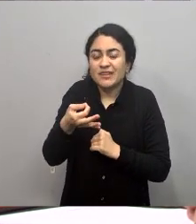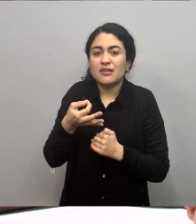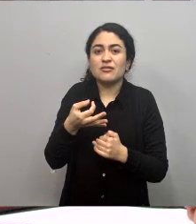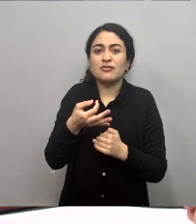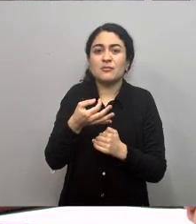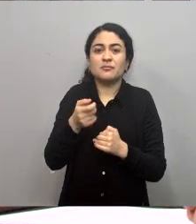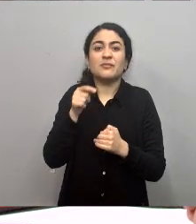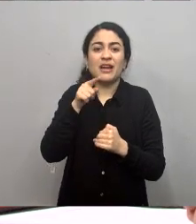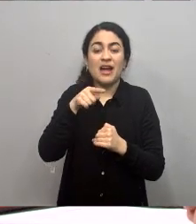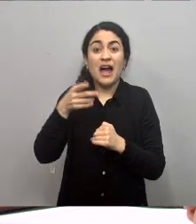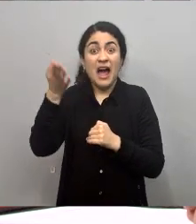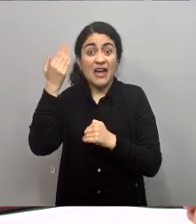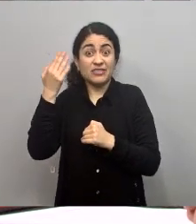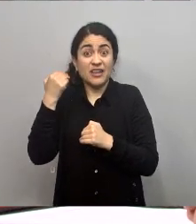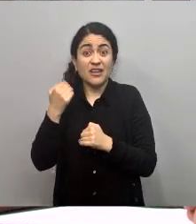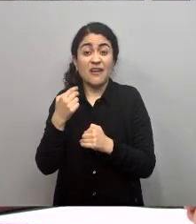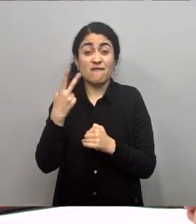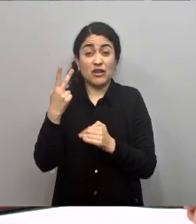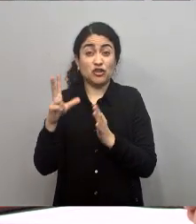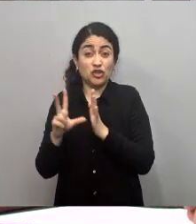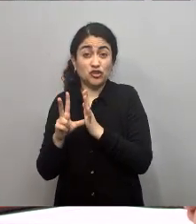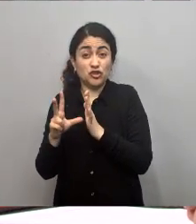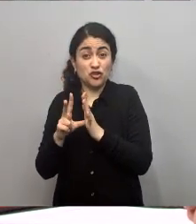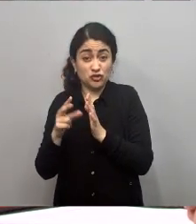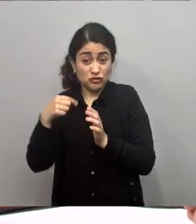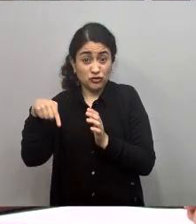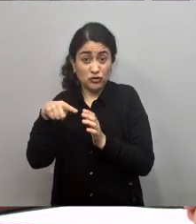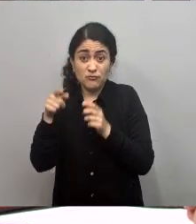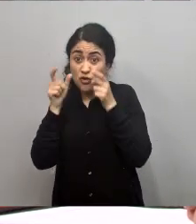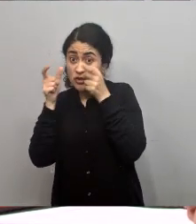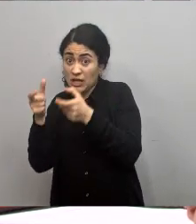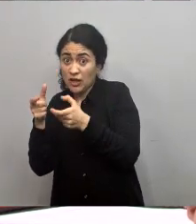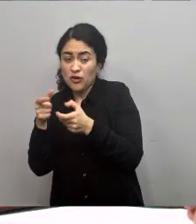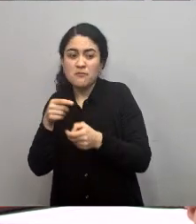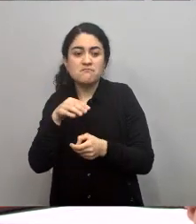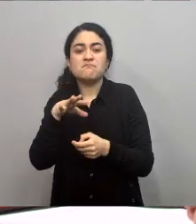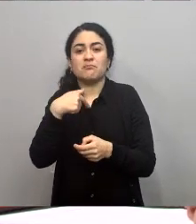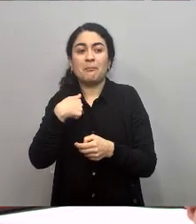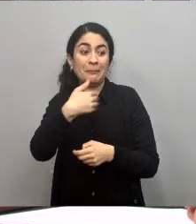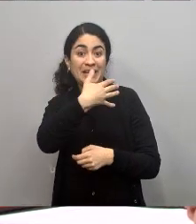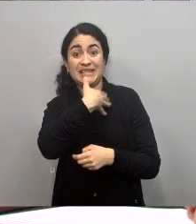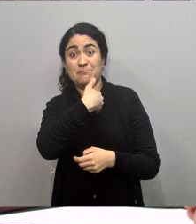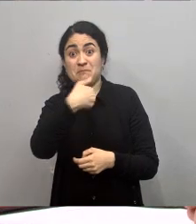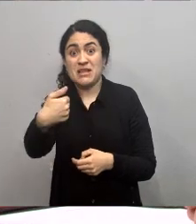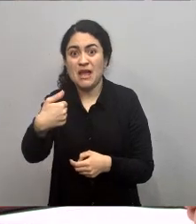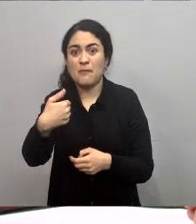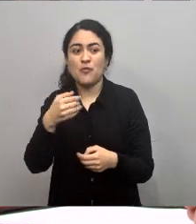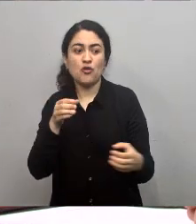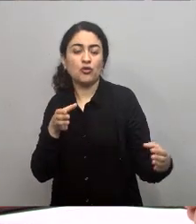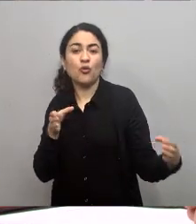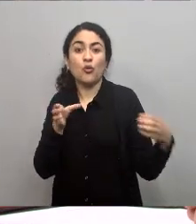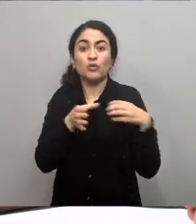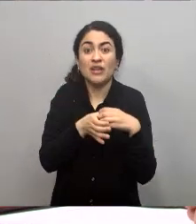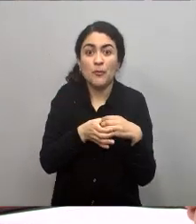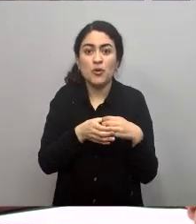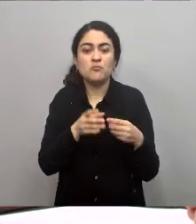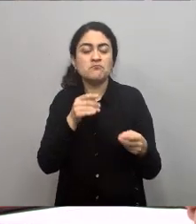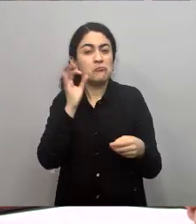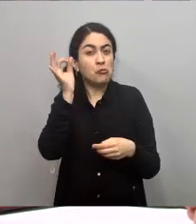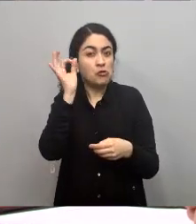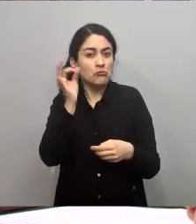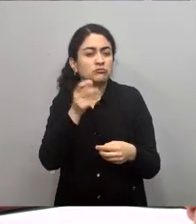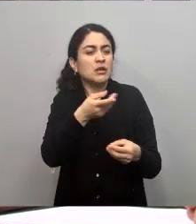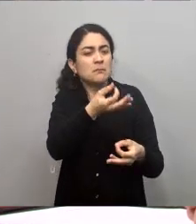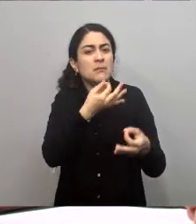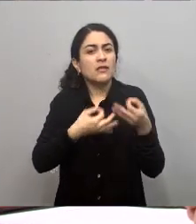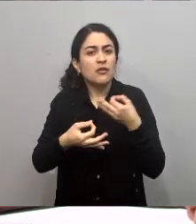consejeros. Antes, previo a esa reunión, el Intendente me llamó, nos juntamos y me manifestó que